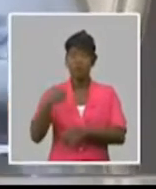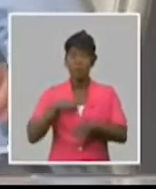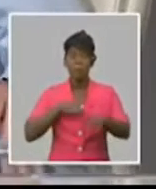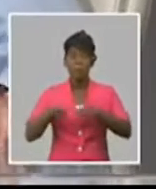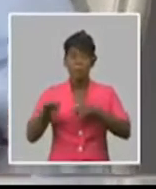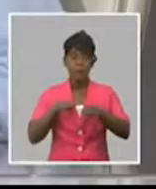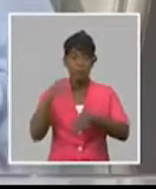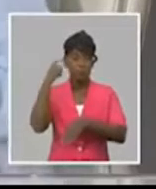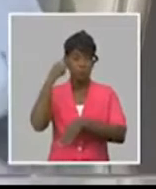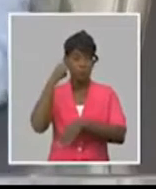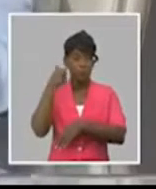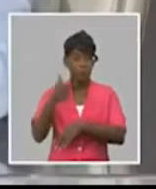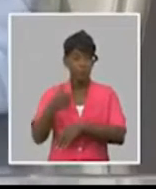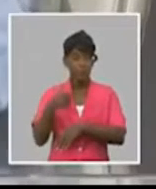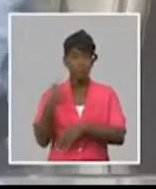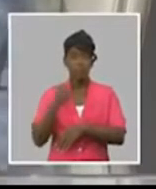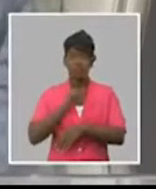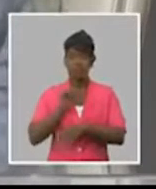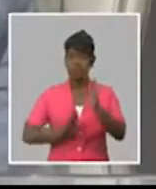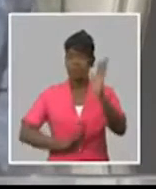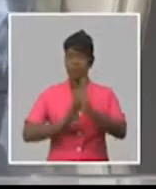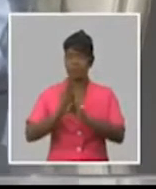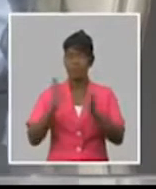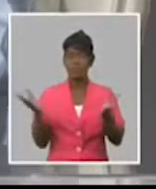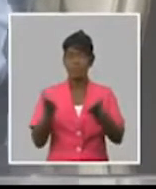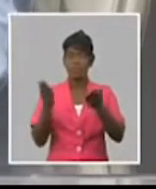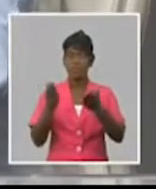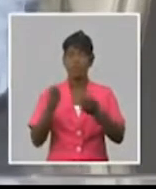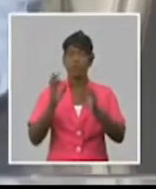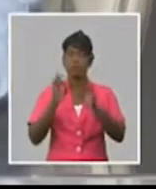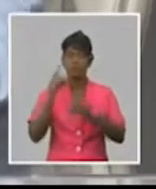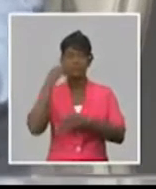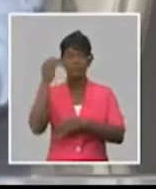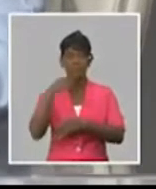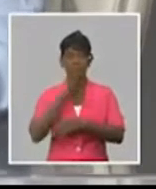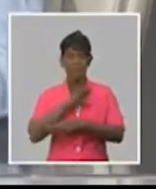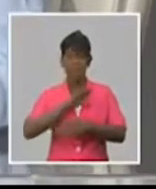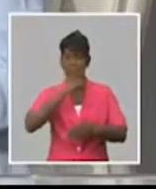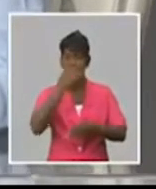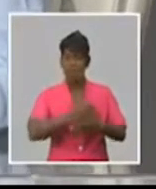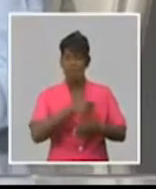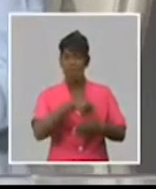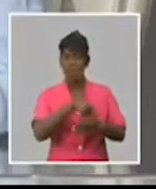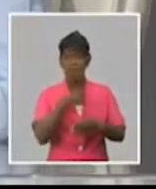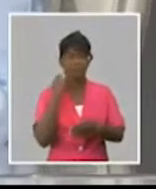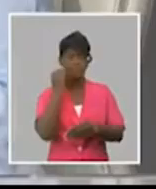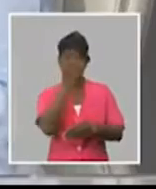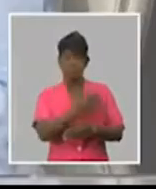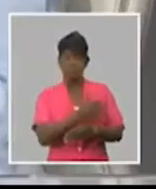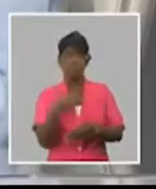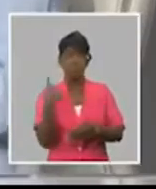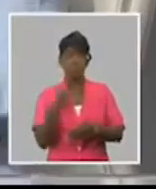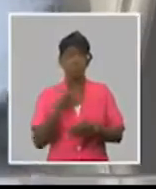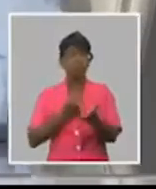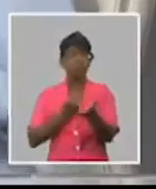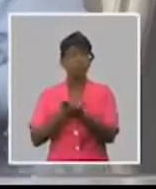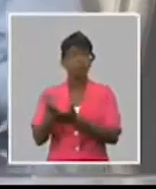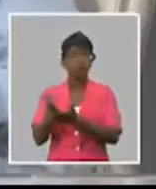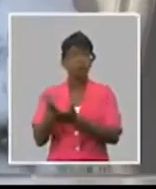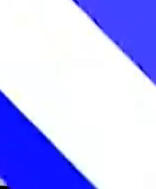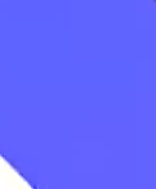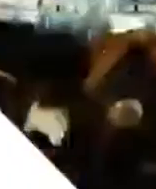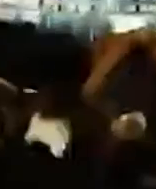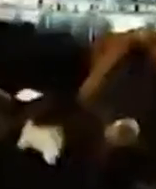eso, es para bien, saldremos adelante y frente al bloqueo, no solamente resistiremos, como siempre decimos, continuaremos avanzando